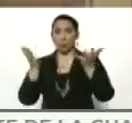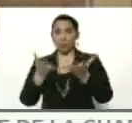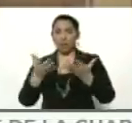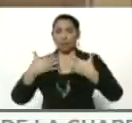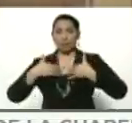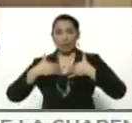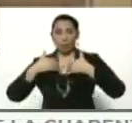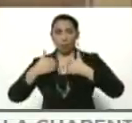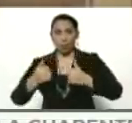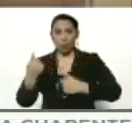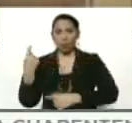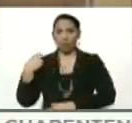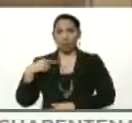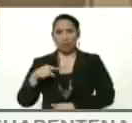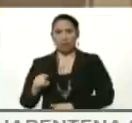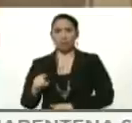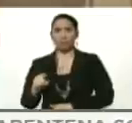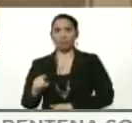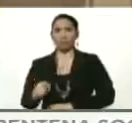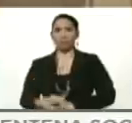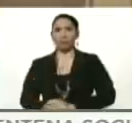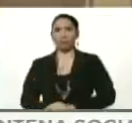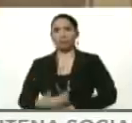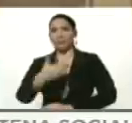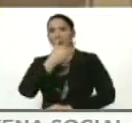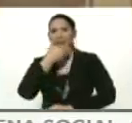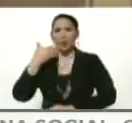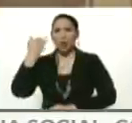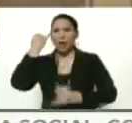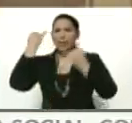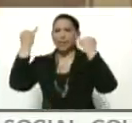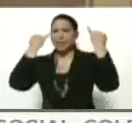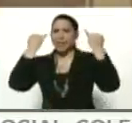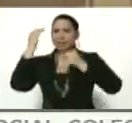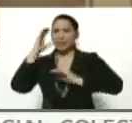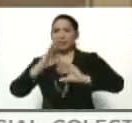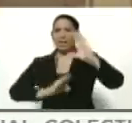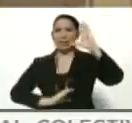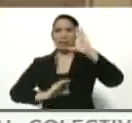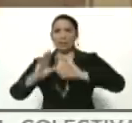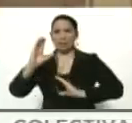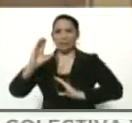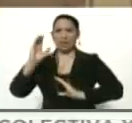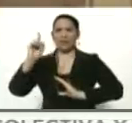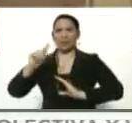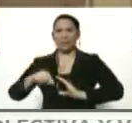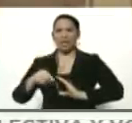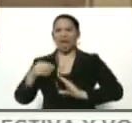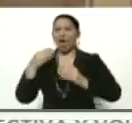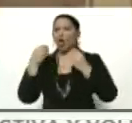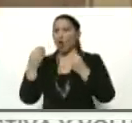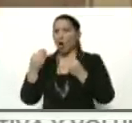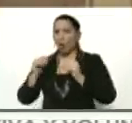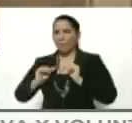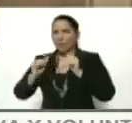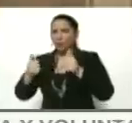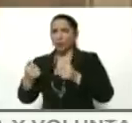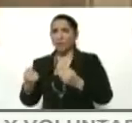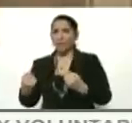Salud tener una mejor idea científica tanto del origen de este virus como